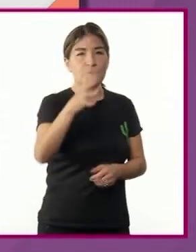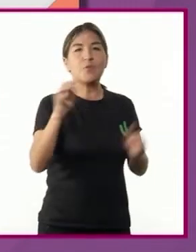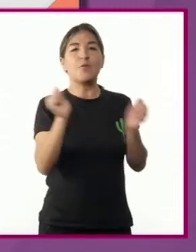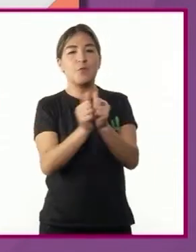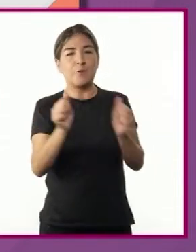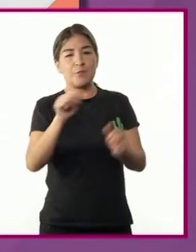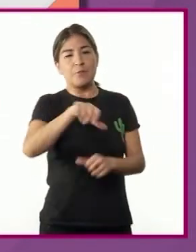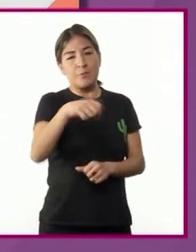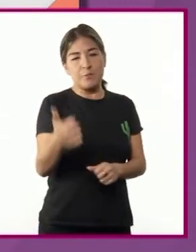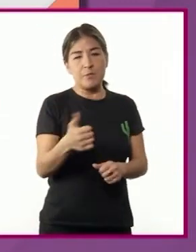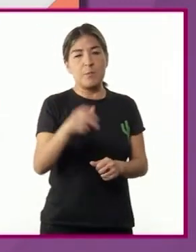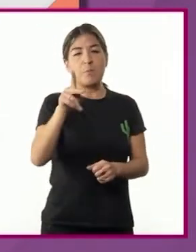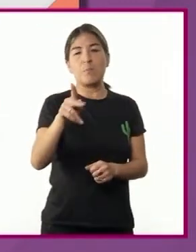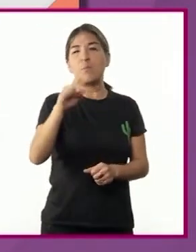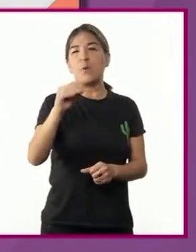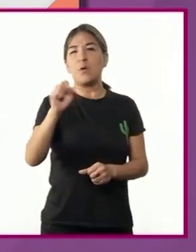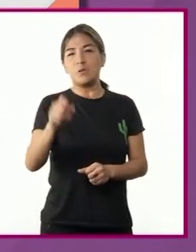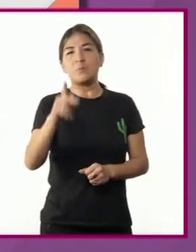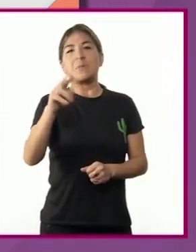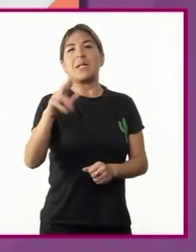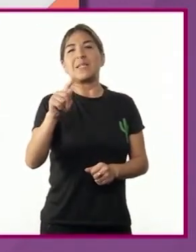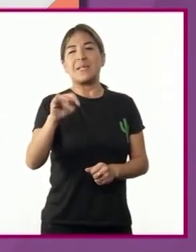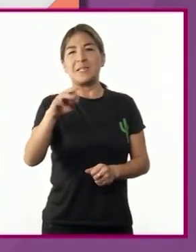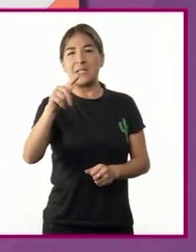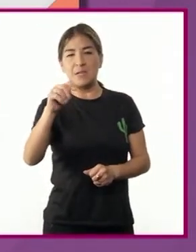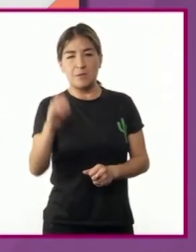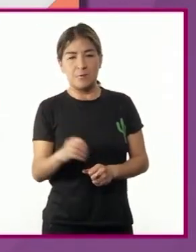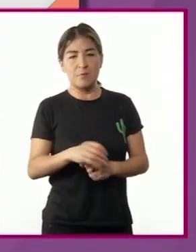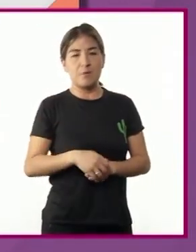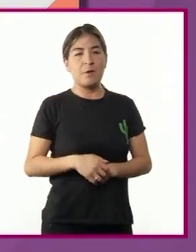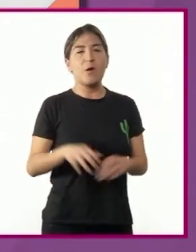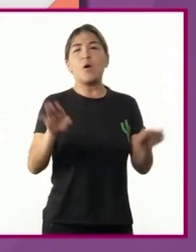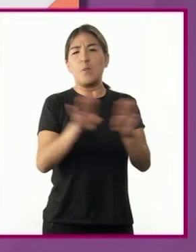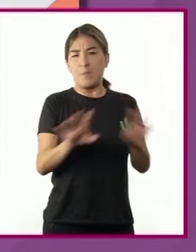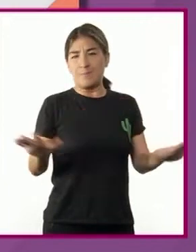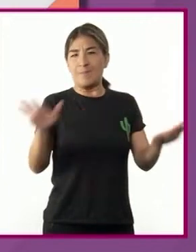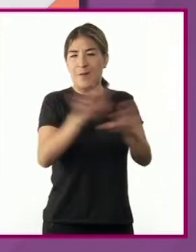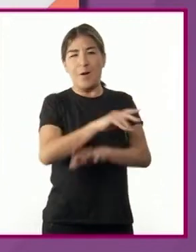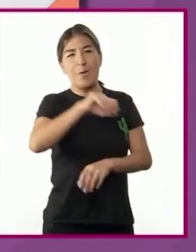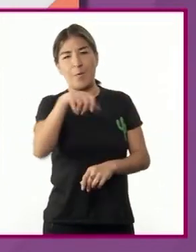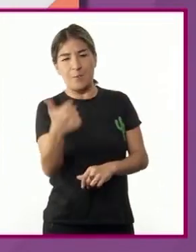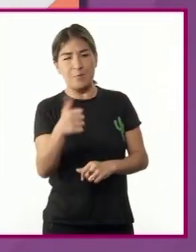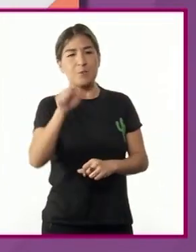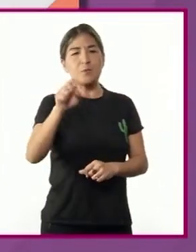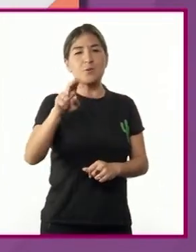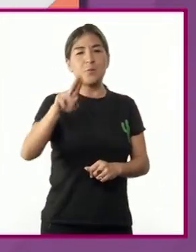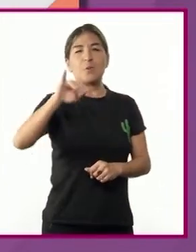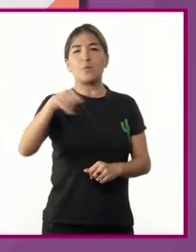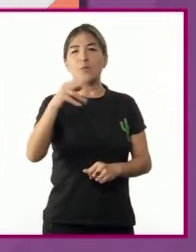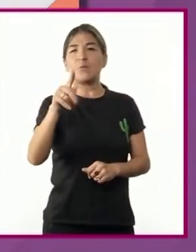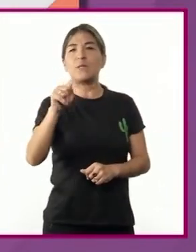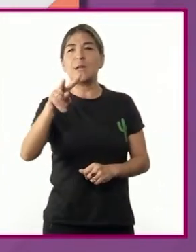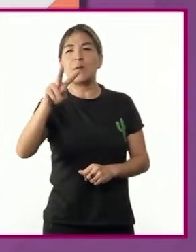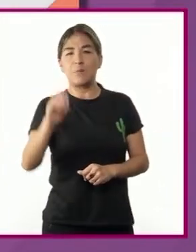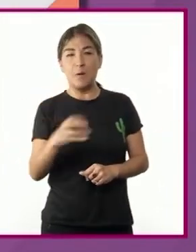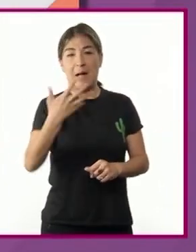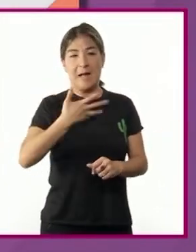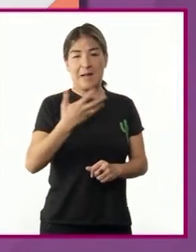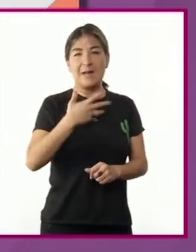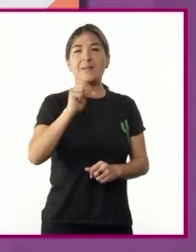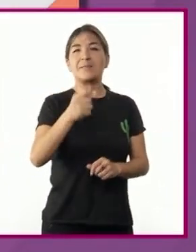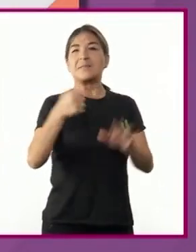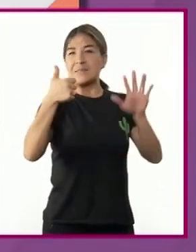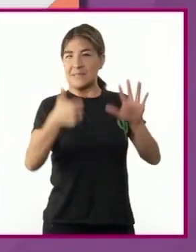o antepostpretérito. En el modo subjuntivo, por su parte, hay 6 tiempos. 3 de ellos